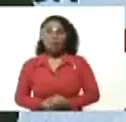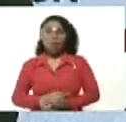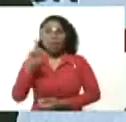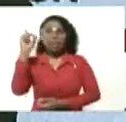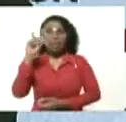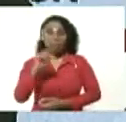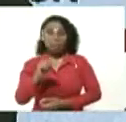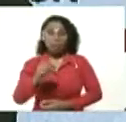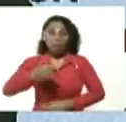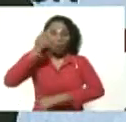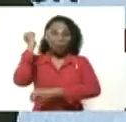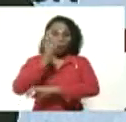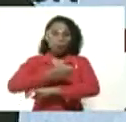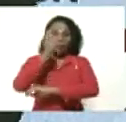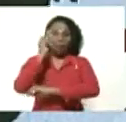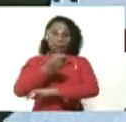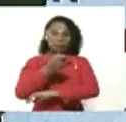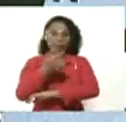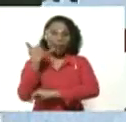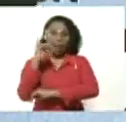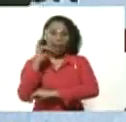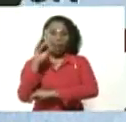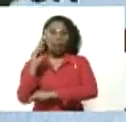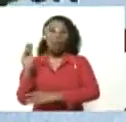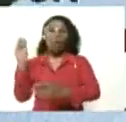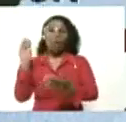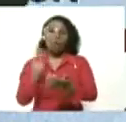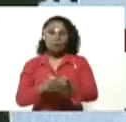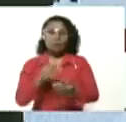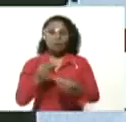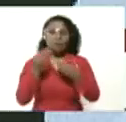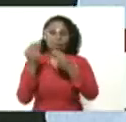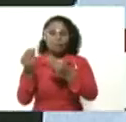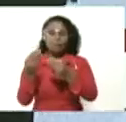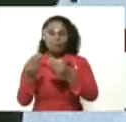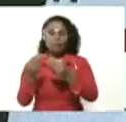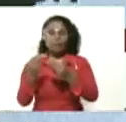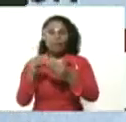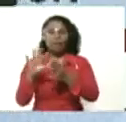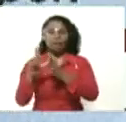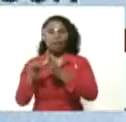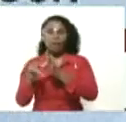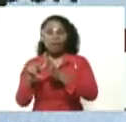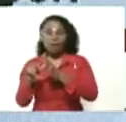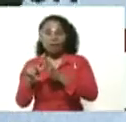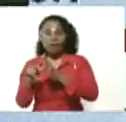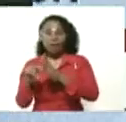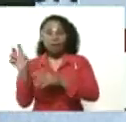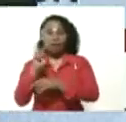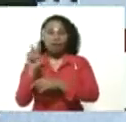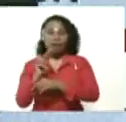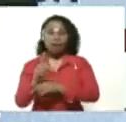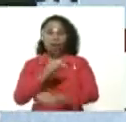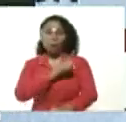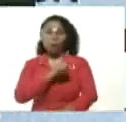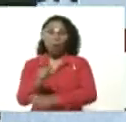los jueces, que tienen que devolverle las riquezas robadas a Venezuela para que cumplan con la legislación internacional